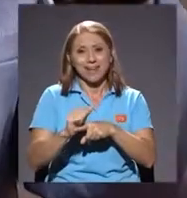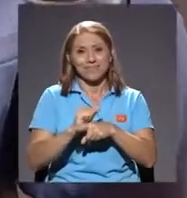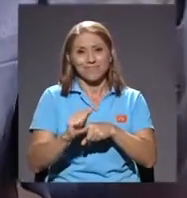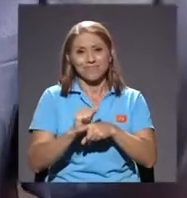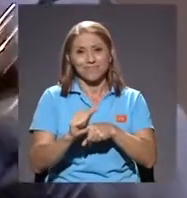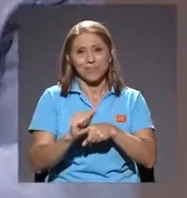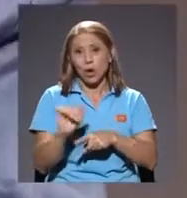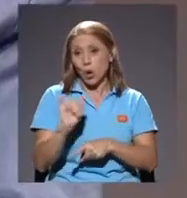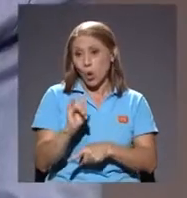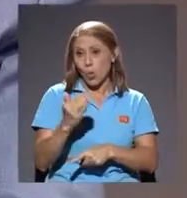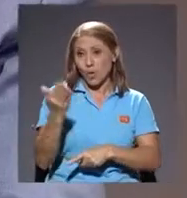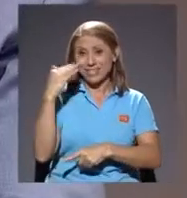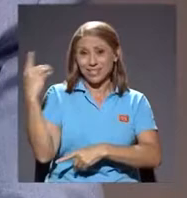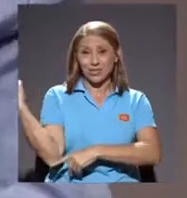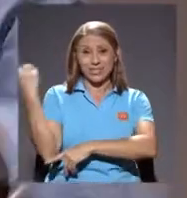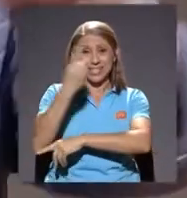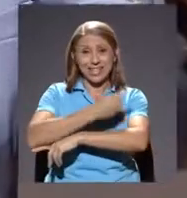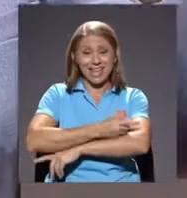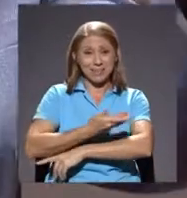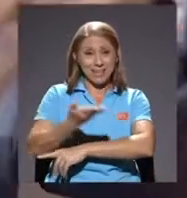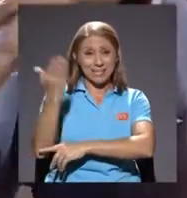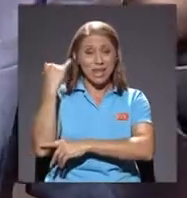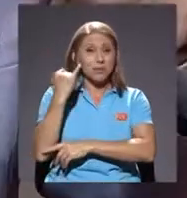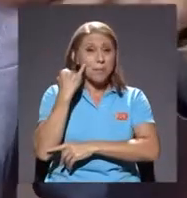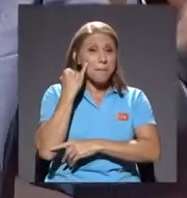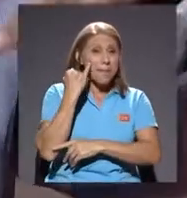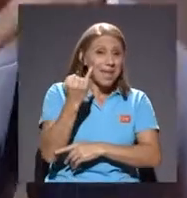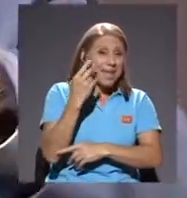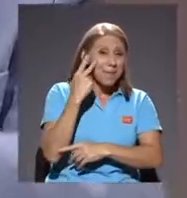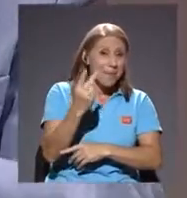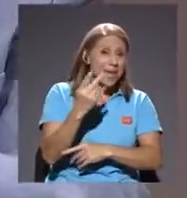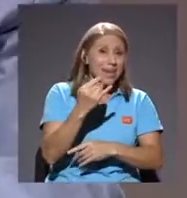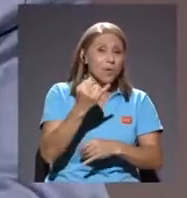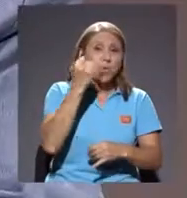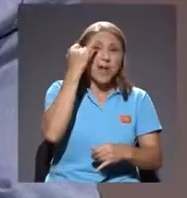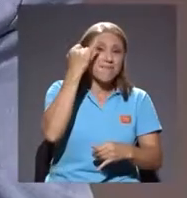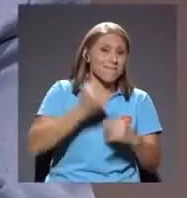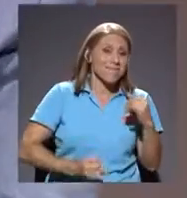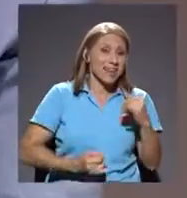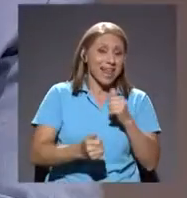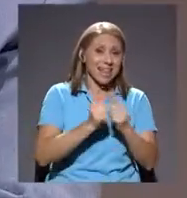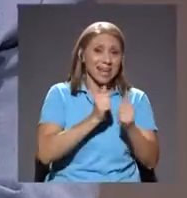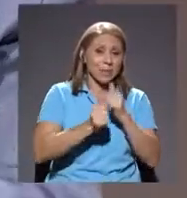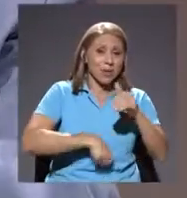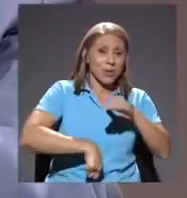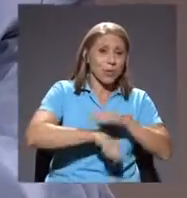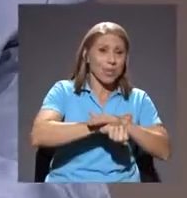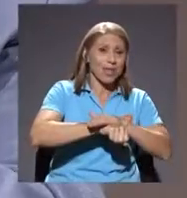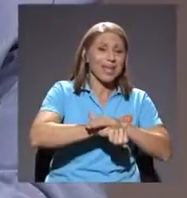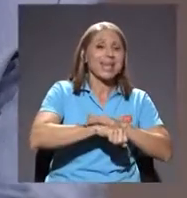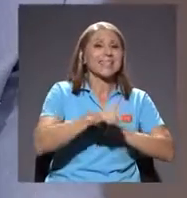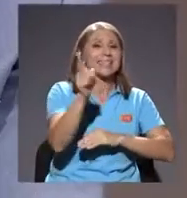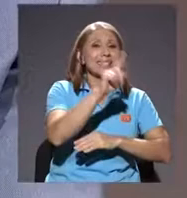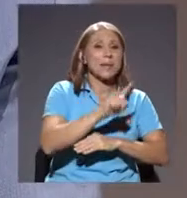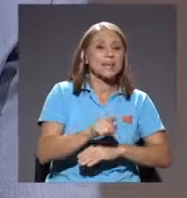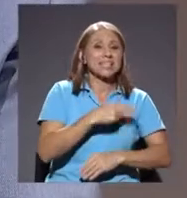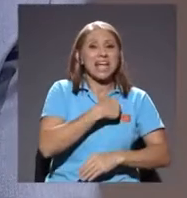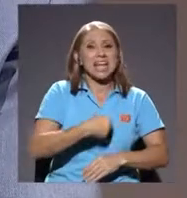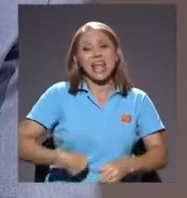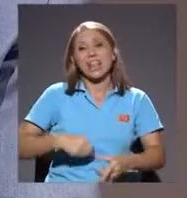días pasados una final de saprissa heredia y dos aprisa a la abuela estando frente al televisor